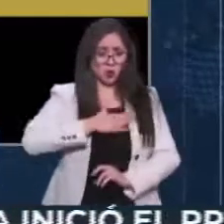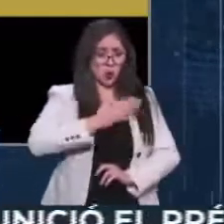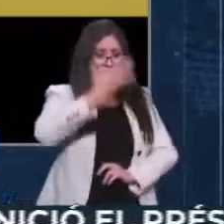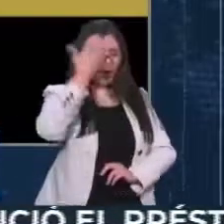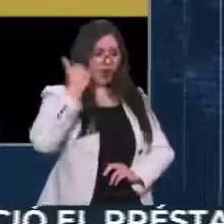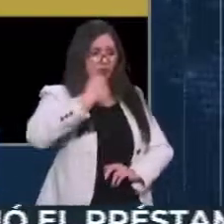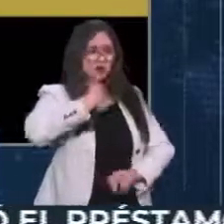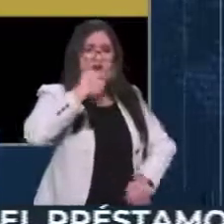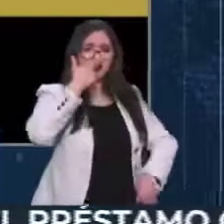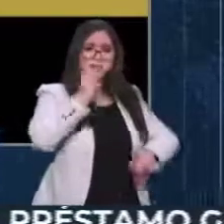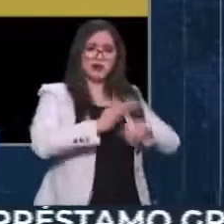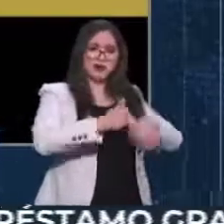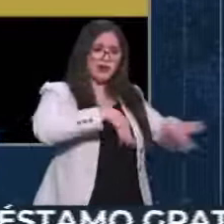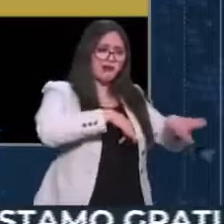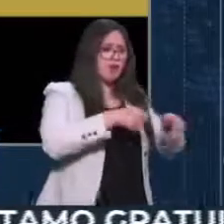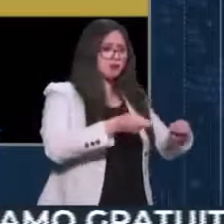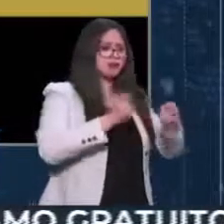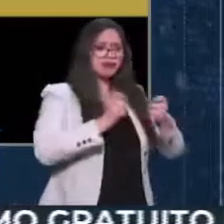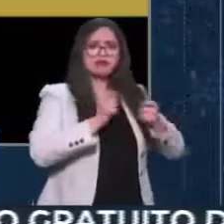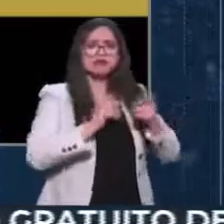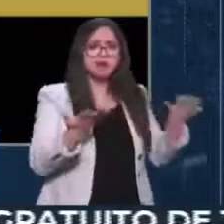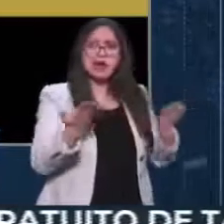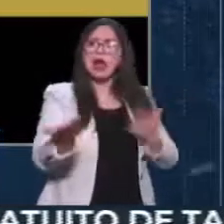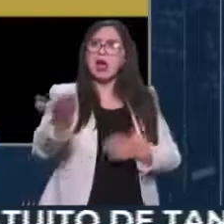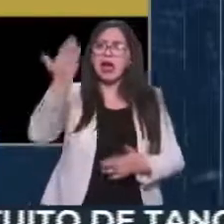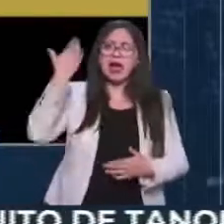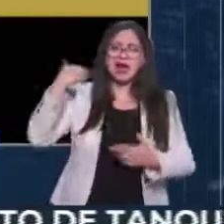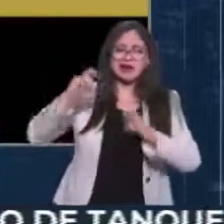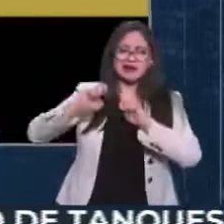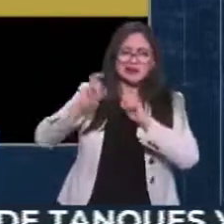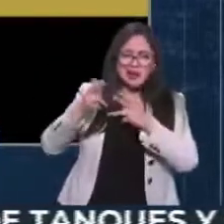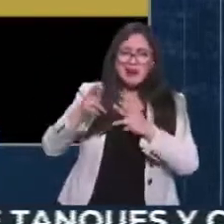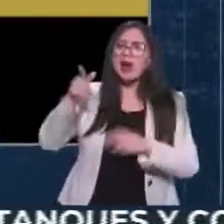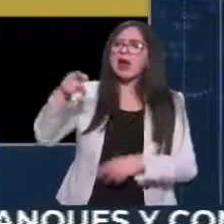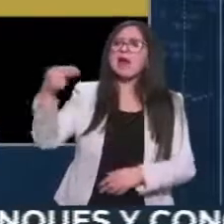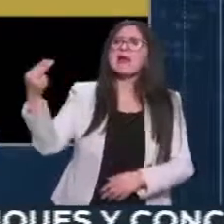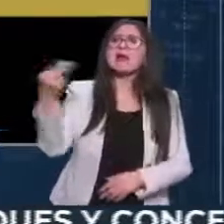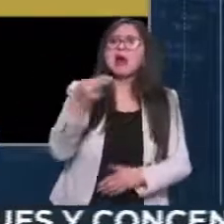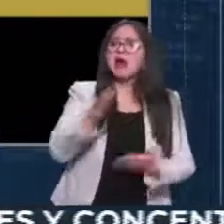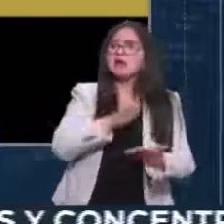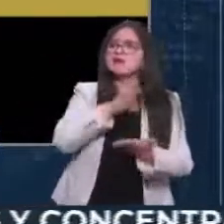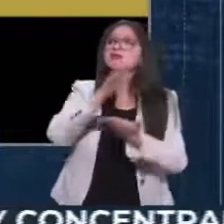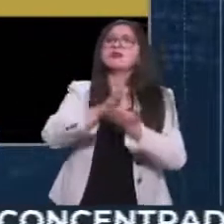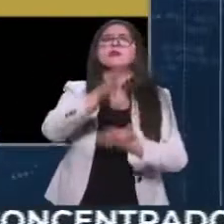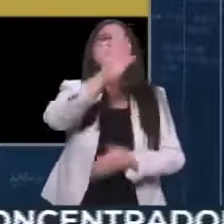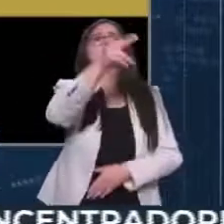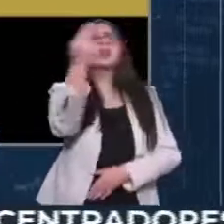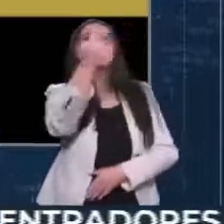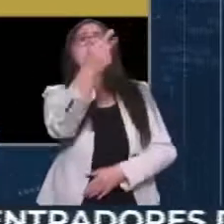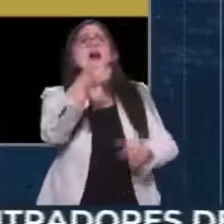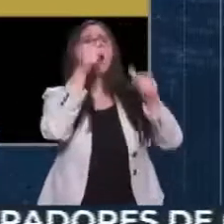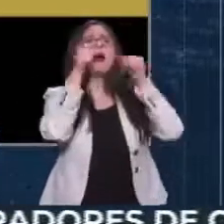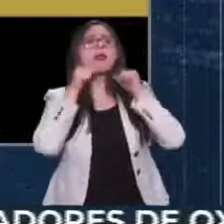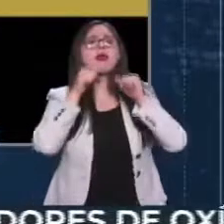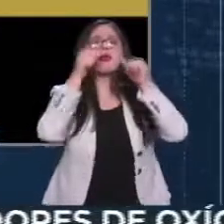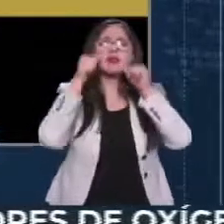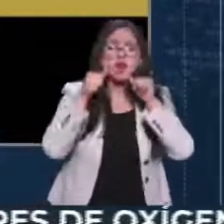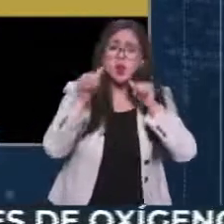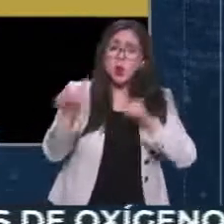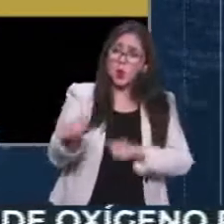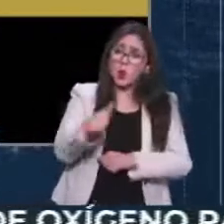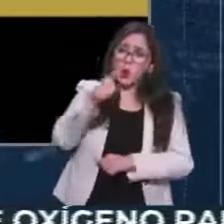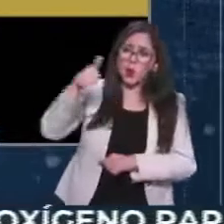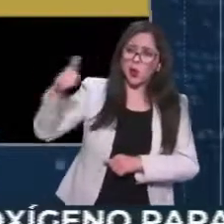tocó ser contralor en Chiapas, yo veía cómo llegaba con la disposición de que se le atendiera y otros comentarios de otros colegas de